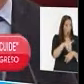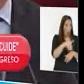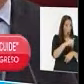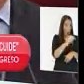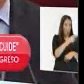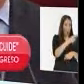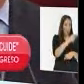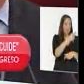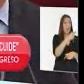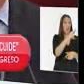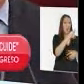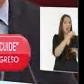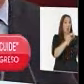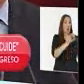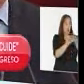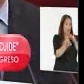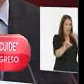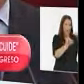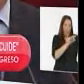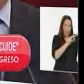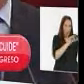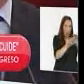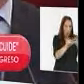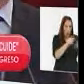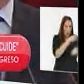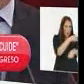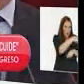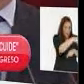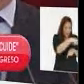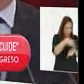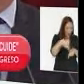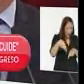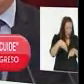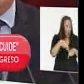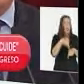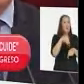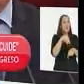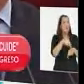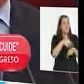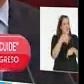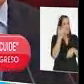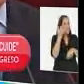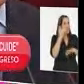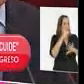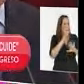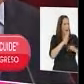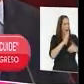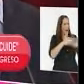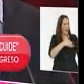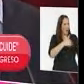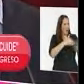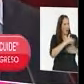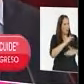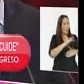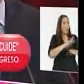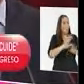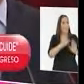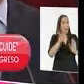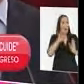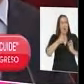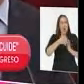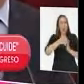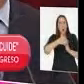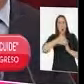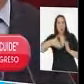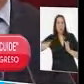los obligamos a cobrar esos sueldos. Ahora, lo que a mí no me gusta, por supuesto, es esta tendencia que vemos